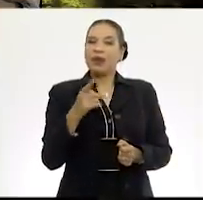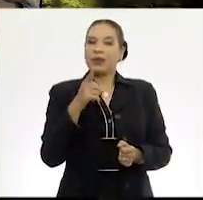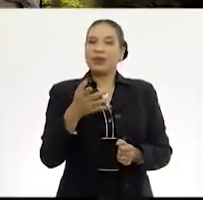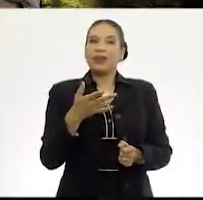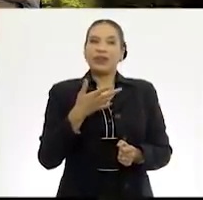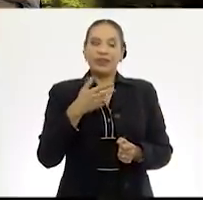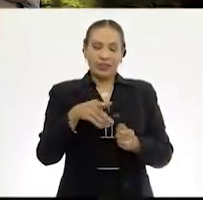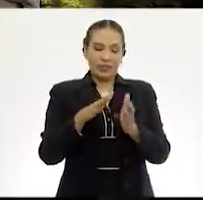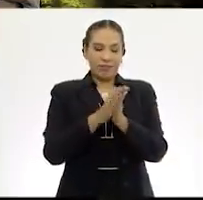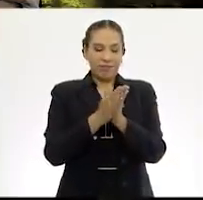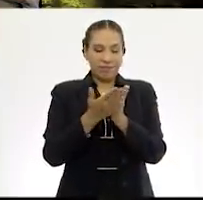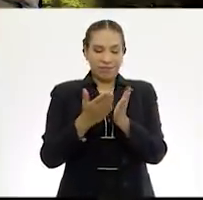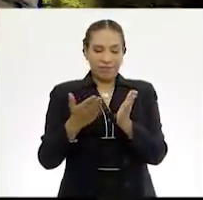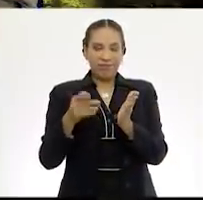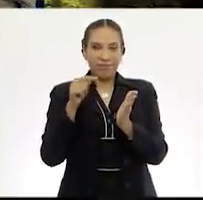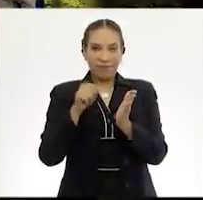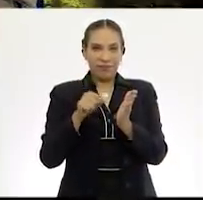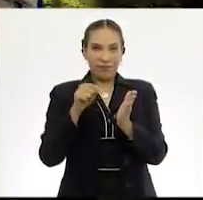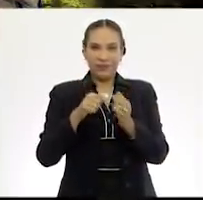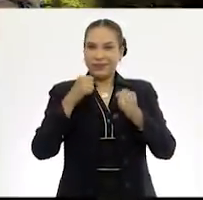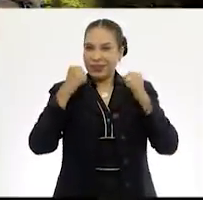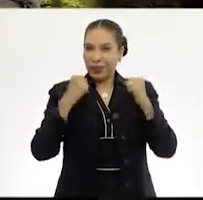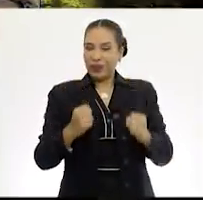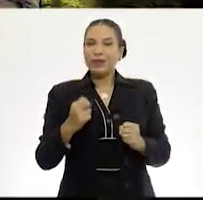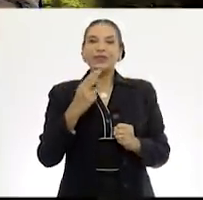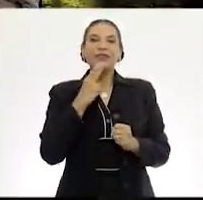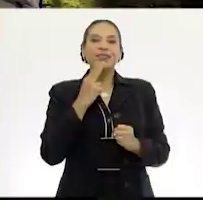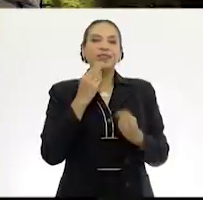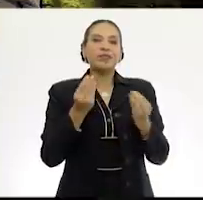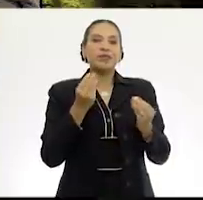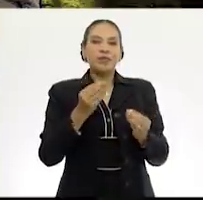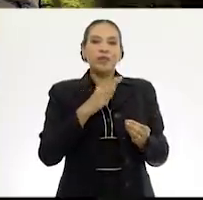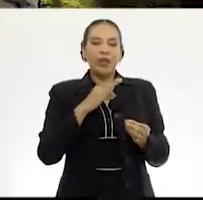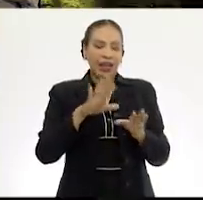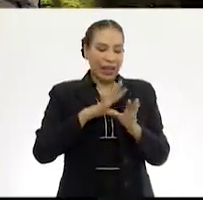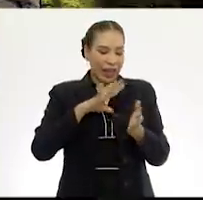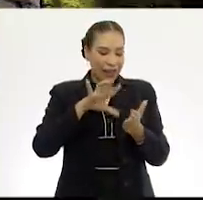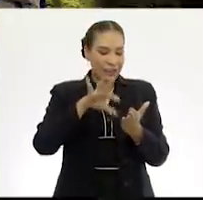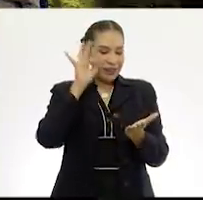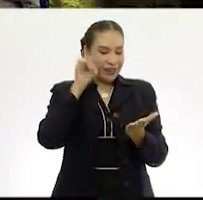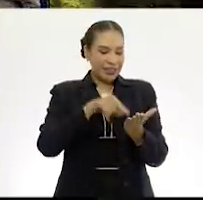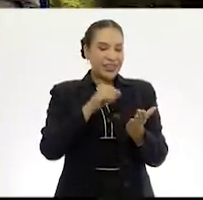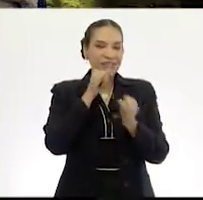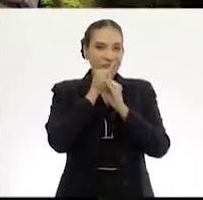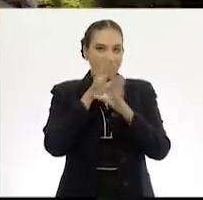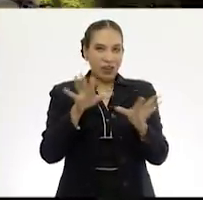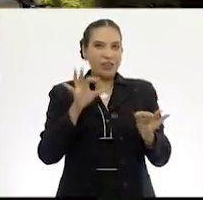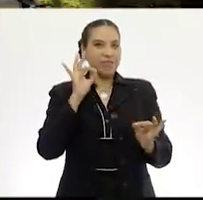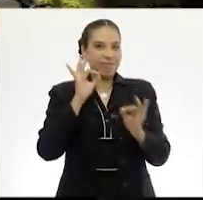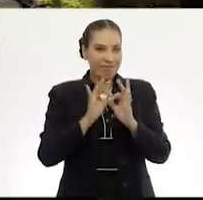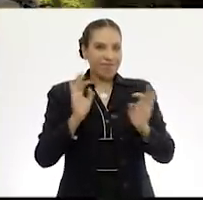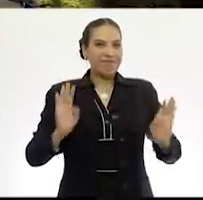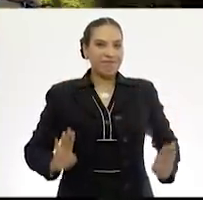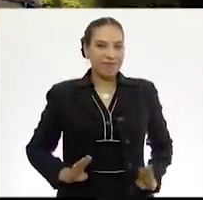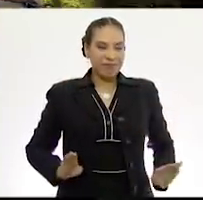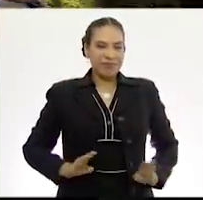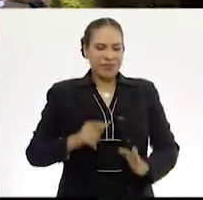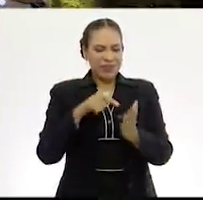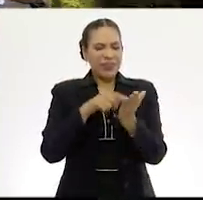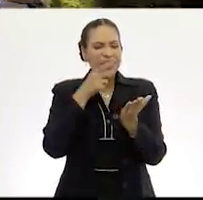tenemos ese folleto, profesor. Seguro nos servirá muchísimo para encontrar información pertinente. Sí, sí, sí, ¿qué